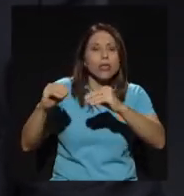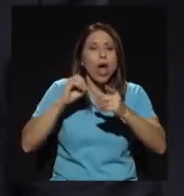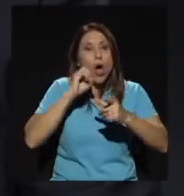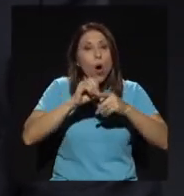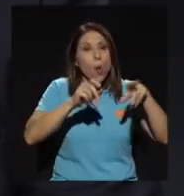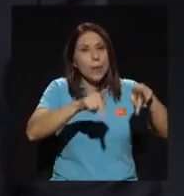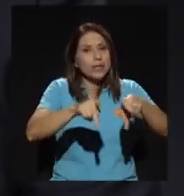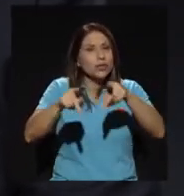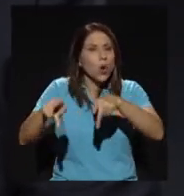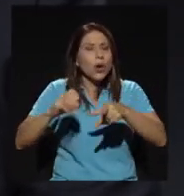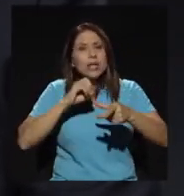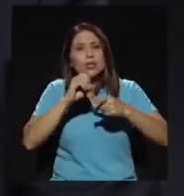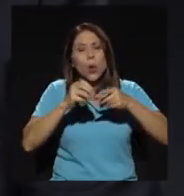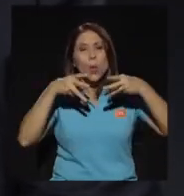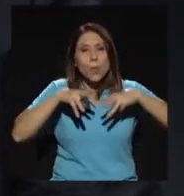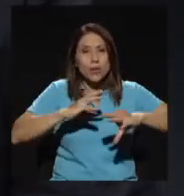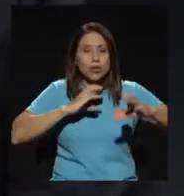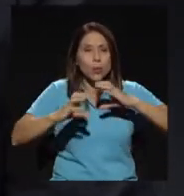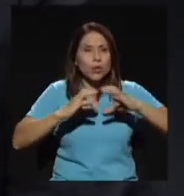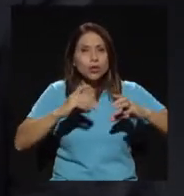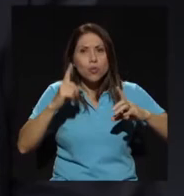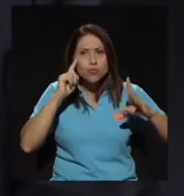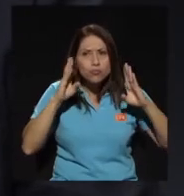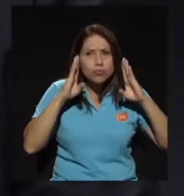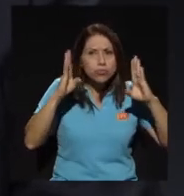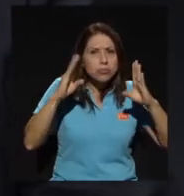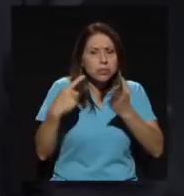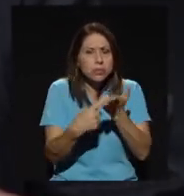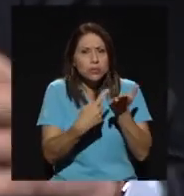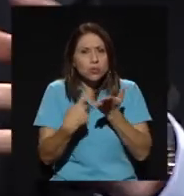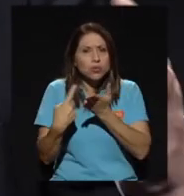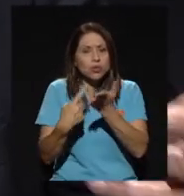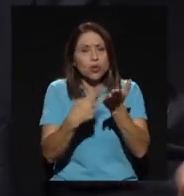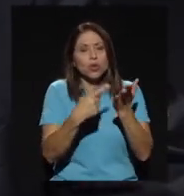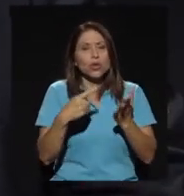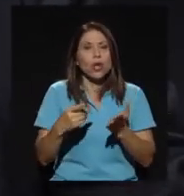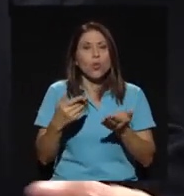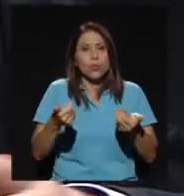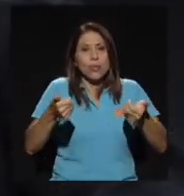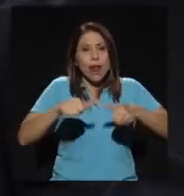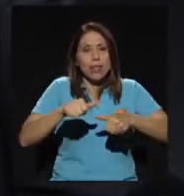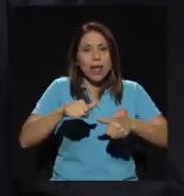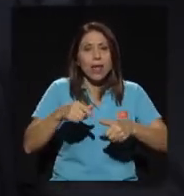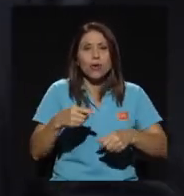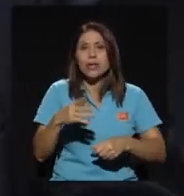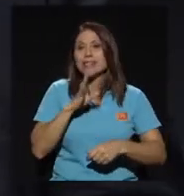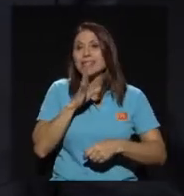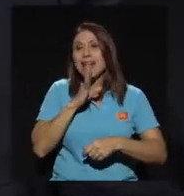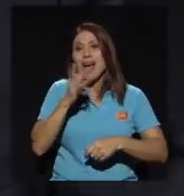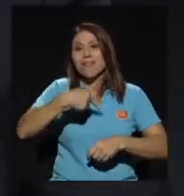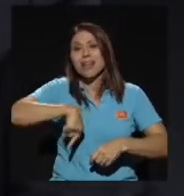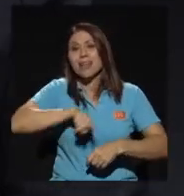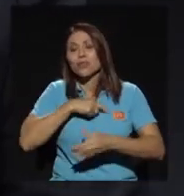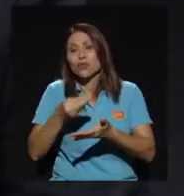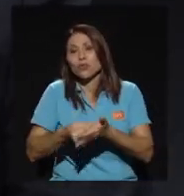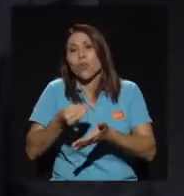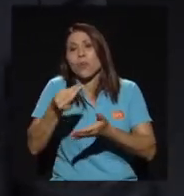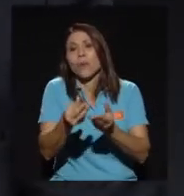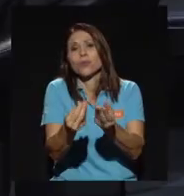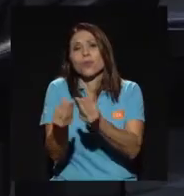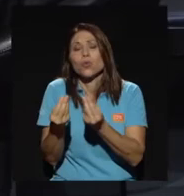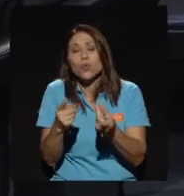pone atención en la discusión de un tratado se habla de que nos los importamos que desplazan productores pero hay varias cosas